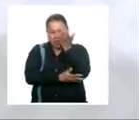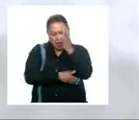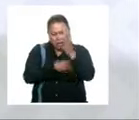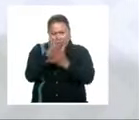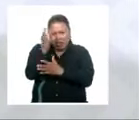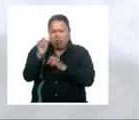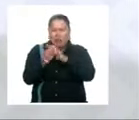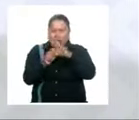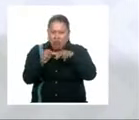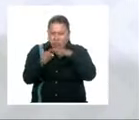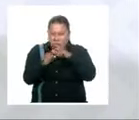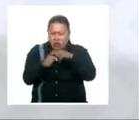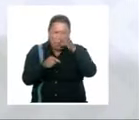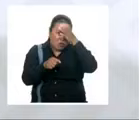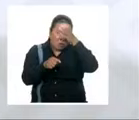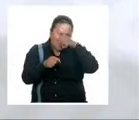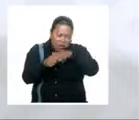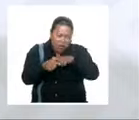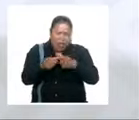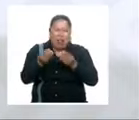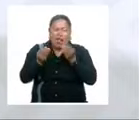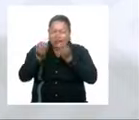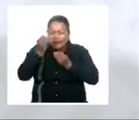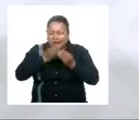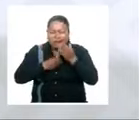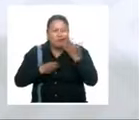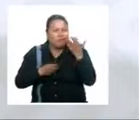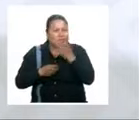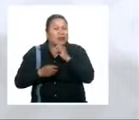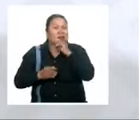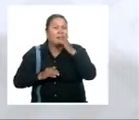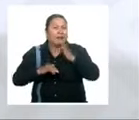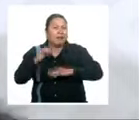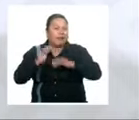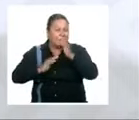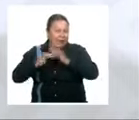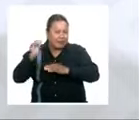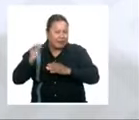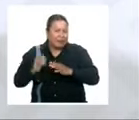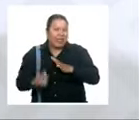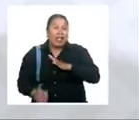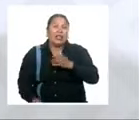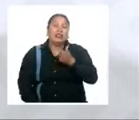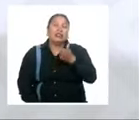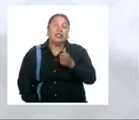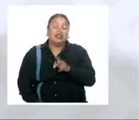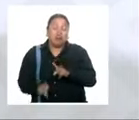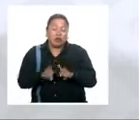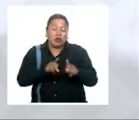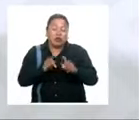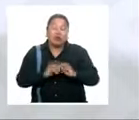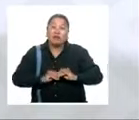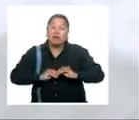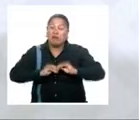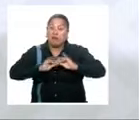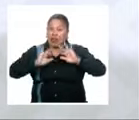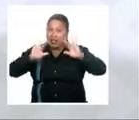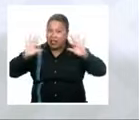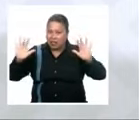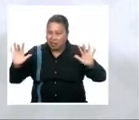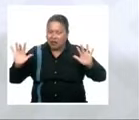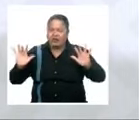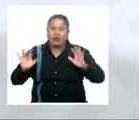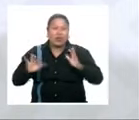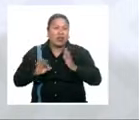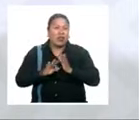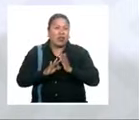culturales, gastronómicos y arquitectónicos. 6 pueblos mágicos, ahora ya